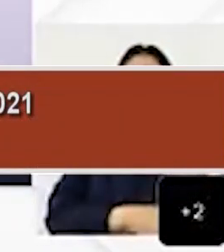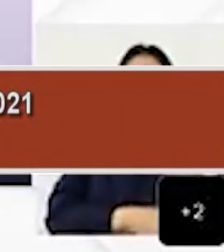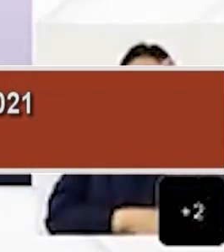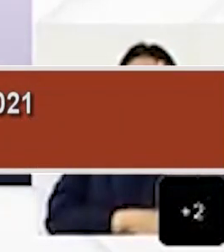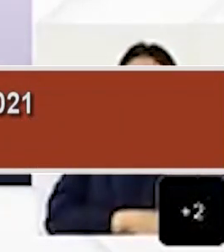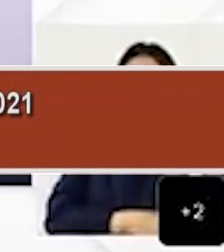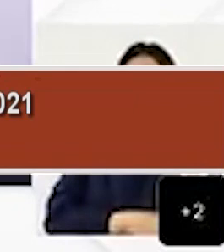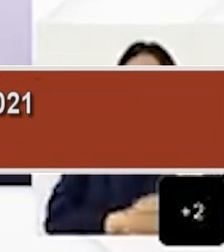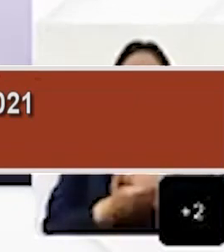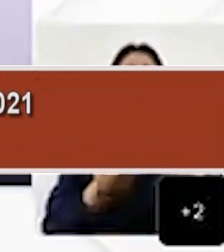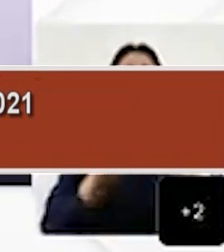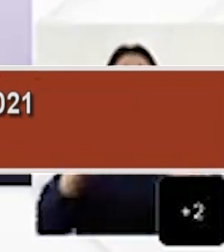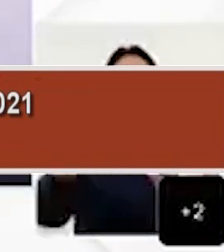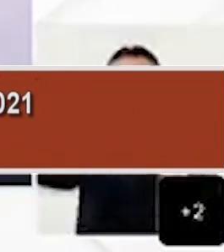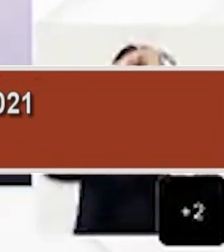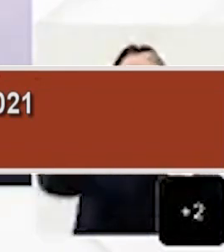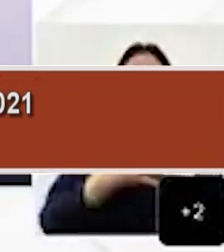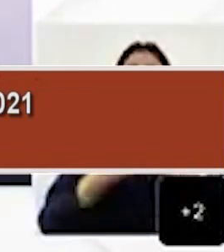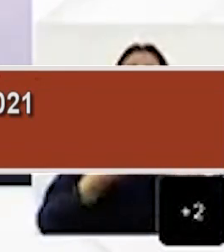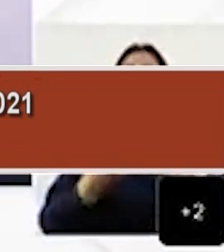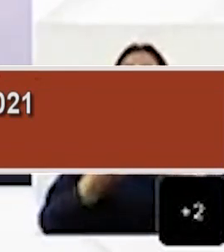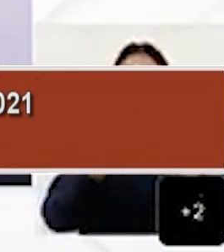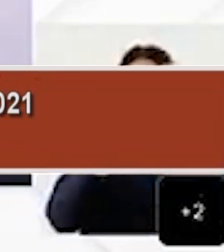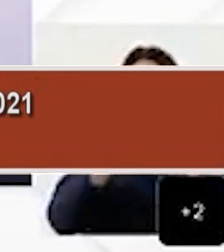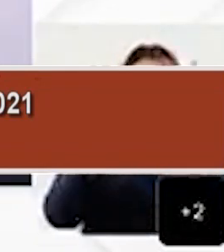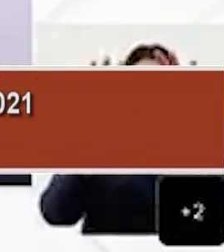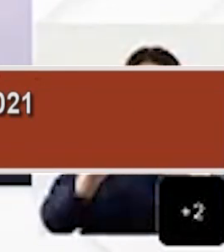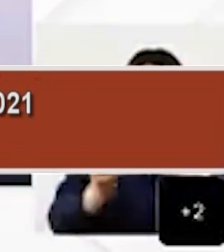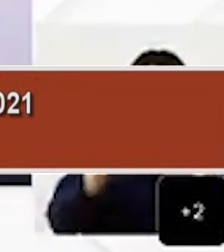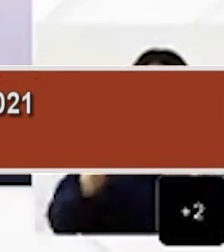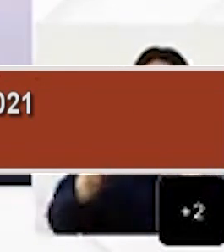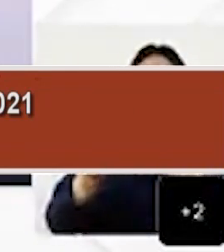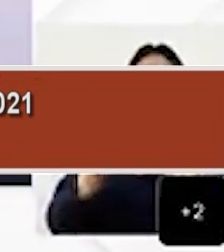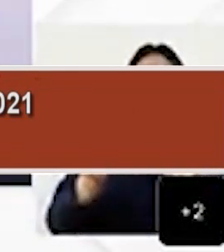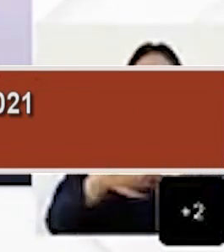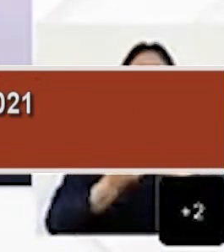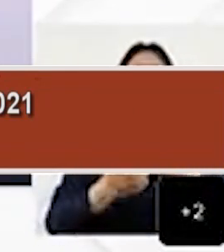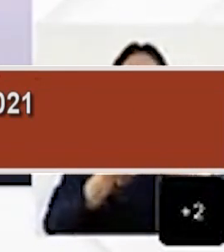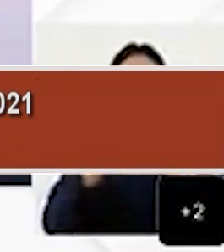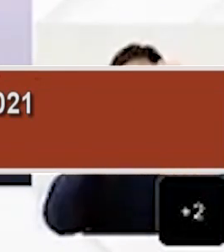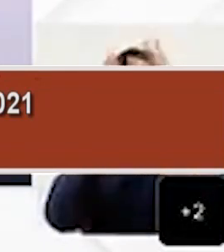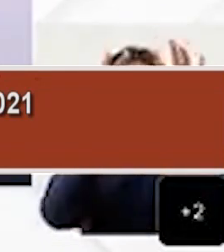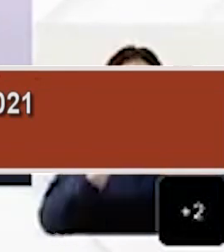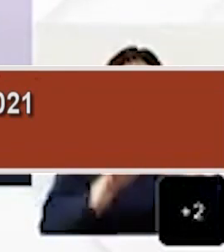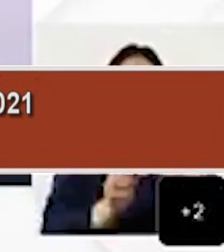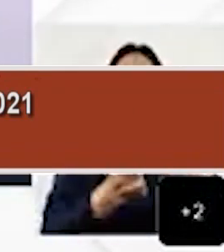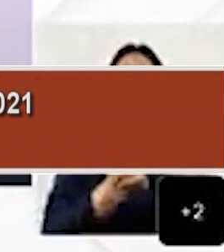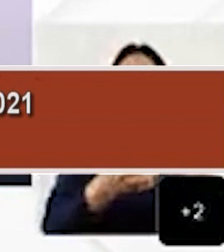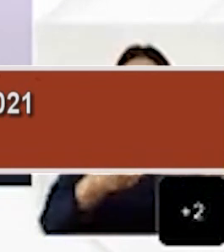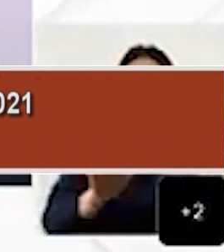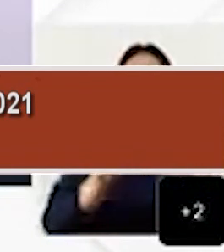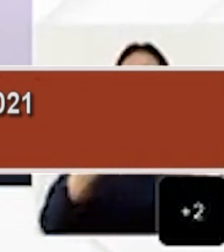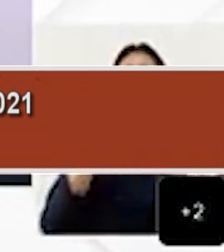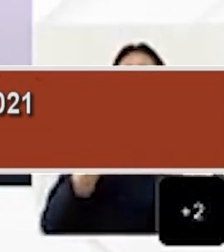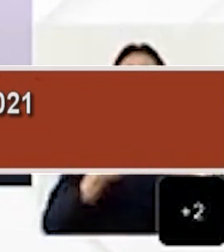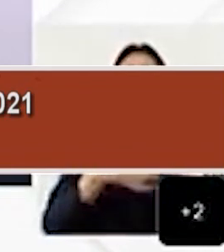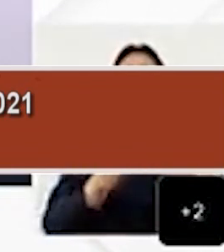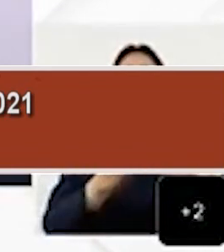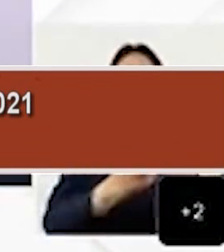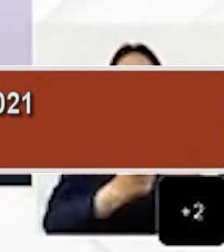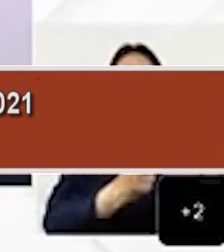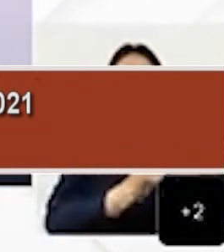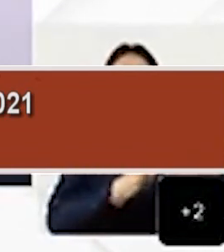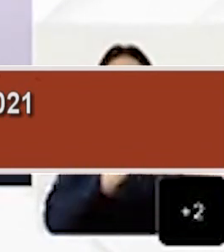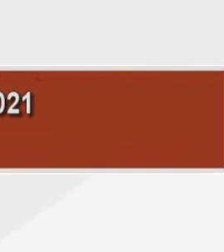El Contralor General presentó el resultado del control gubernamental del año 2021 y la agenda de retos institucionales para este